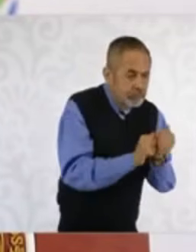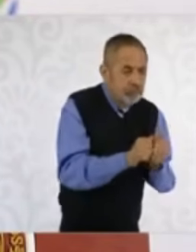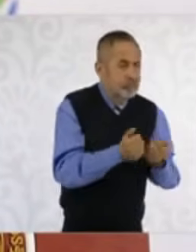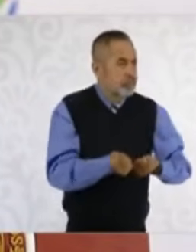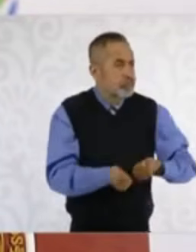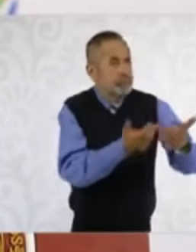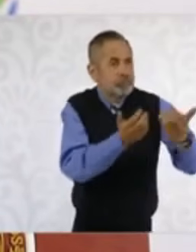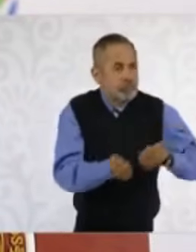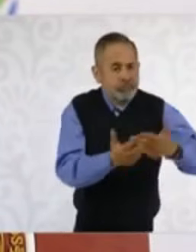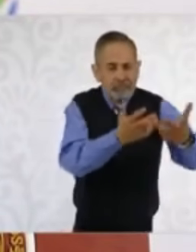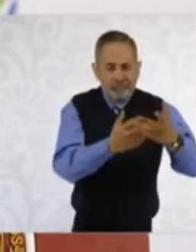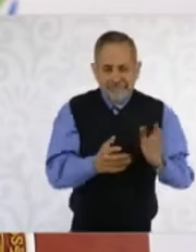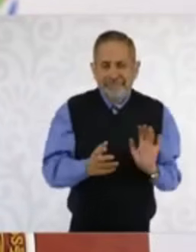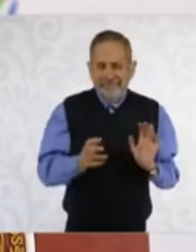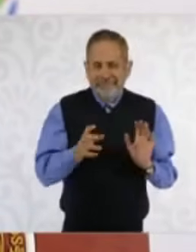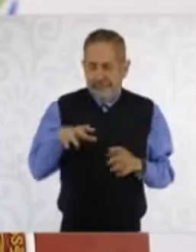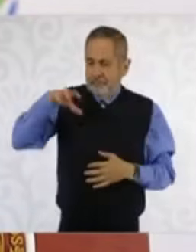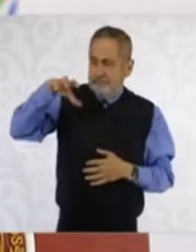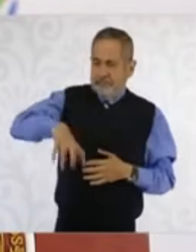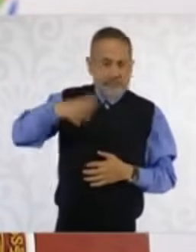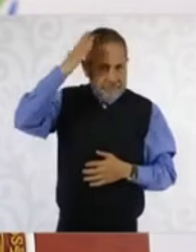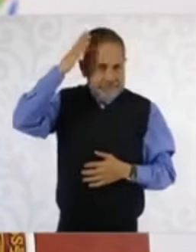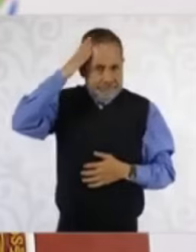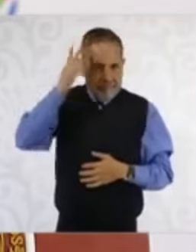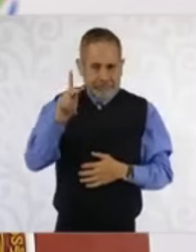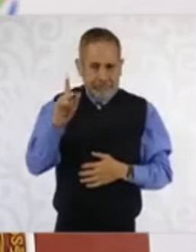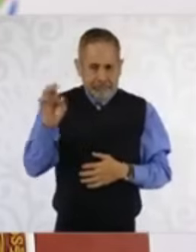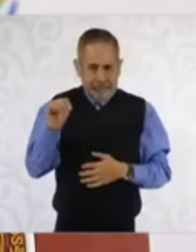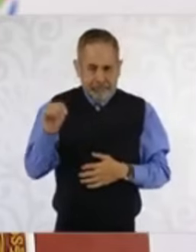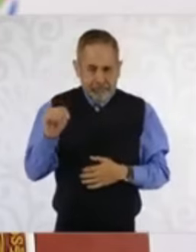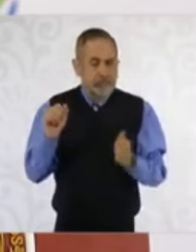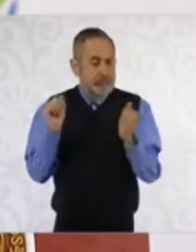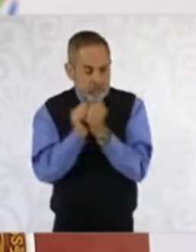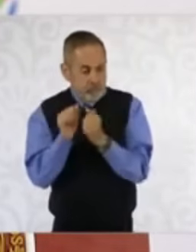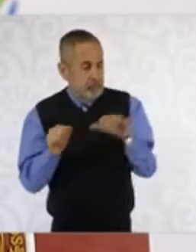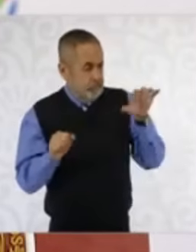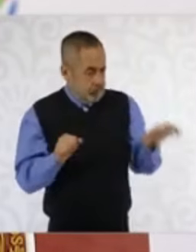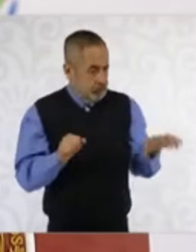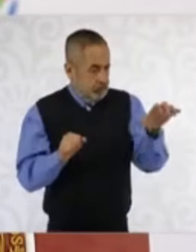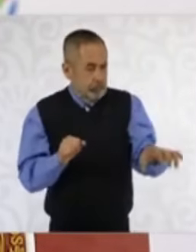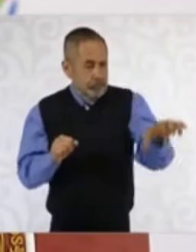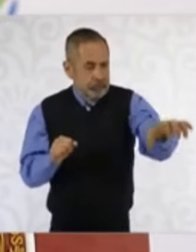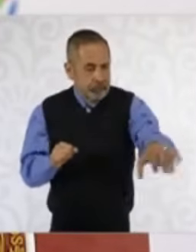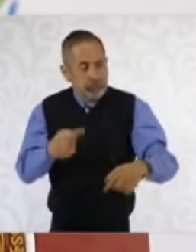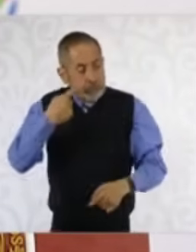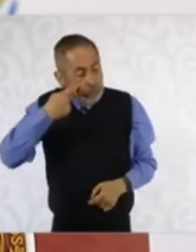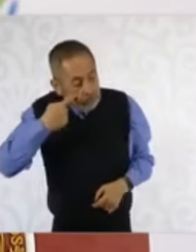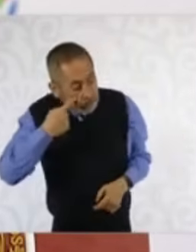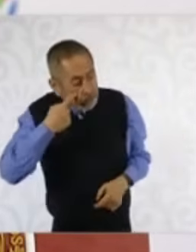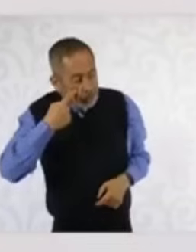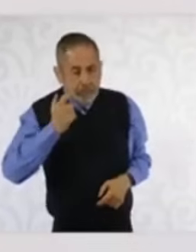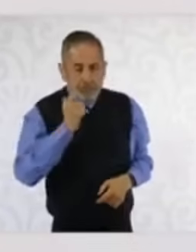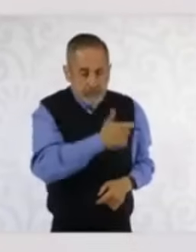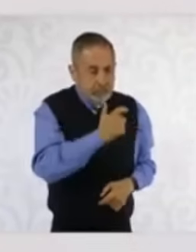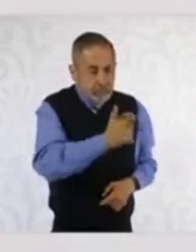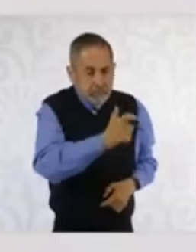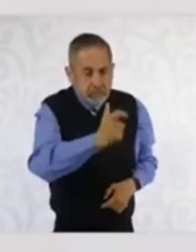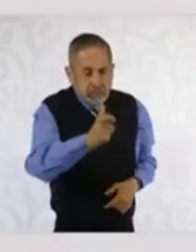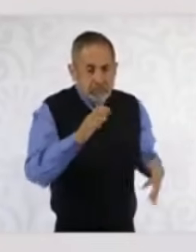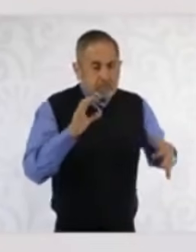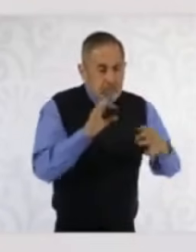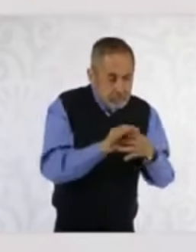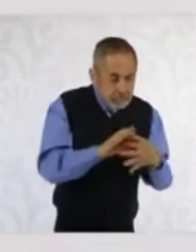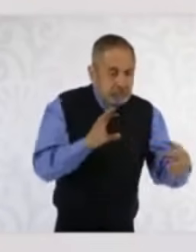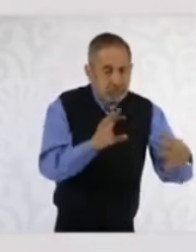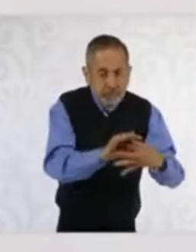logística. Entonces, va a haber una integración vertical con la transparencia en los recursos y en las subsidiarias, o